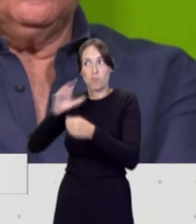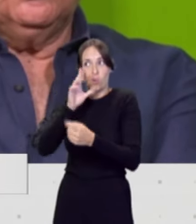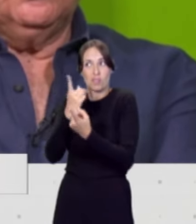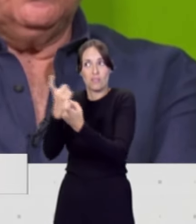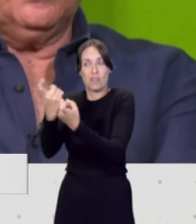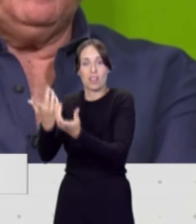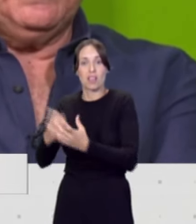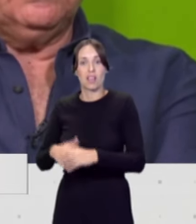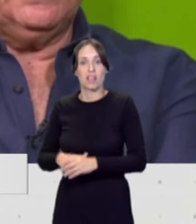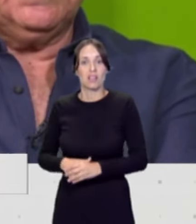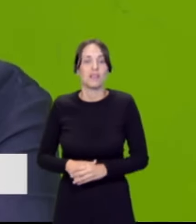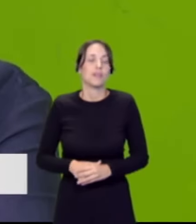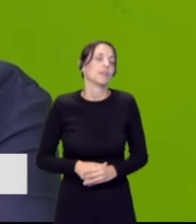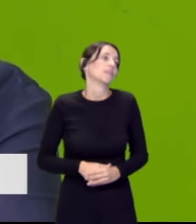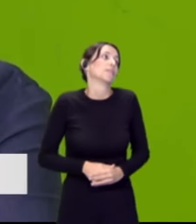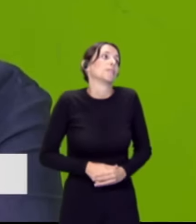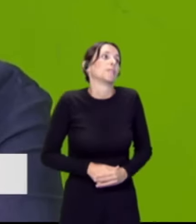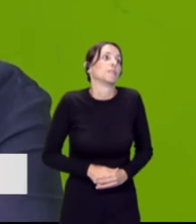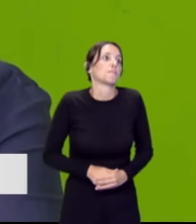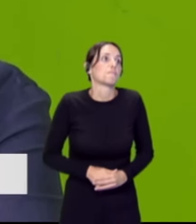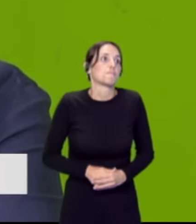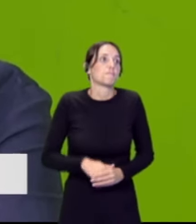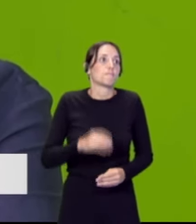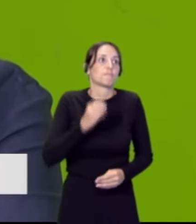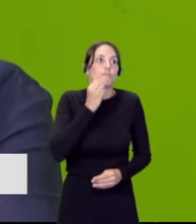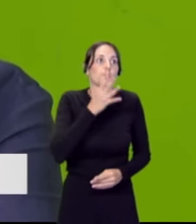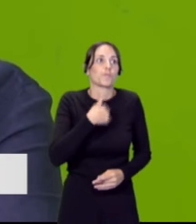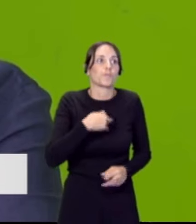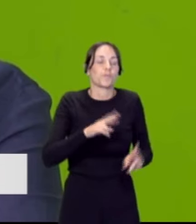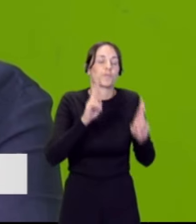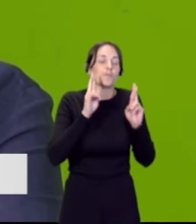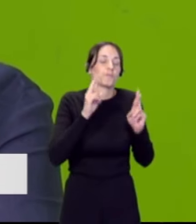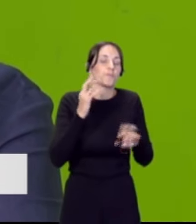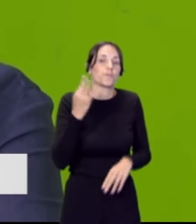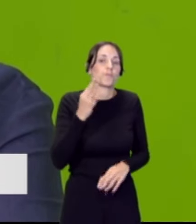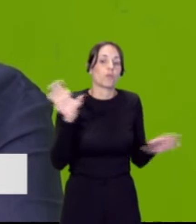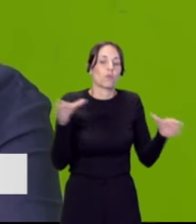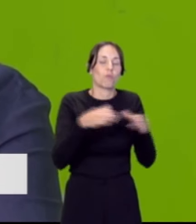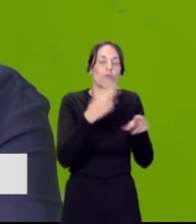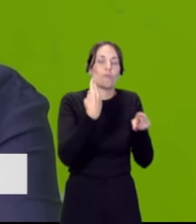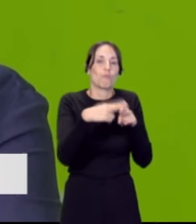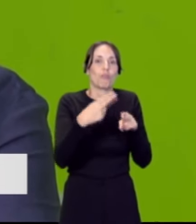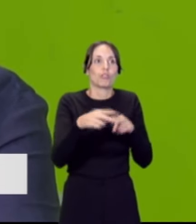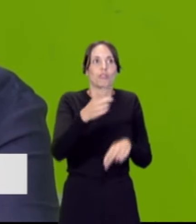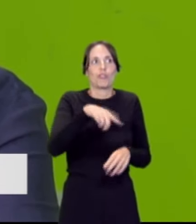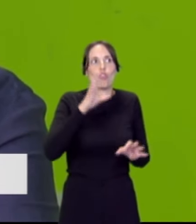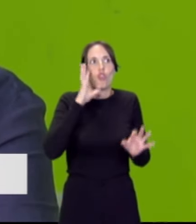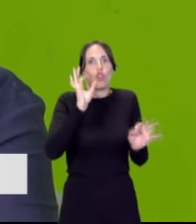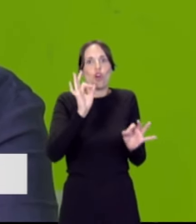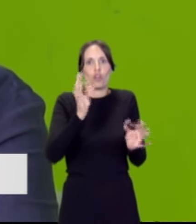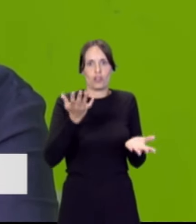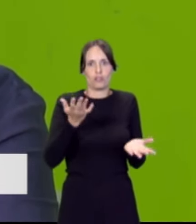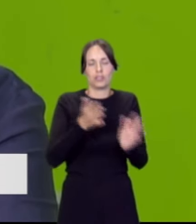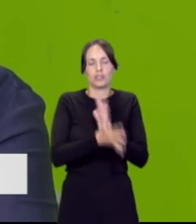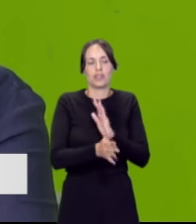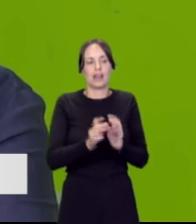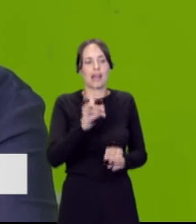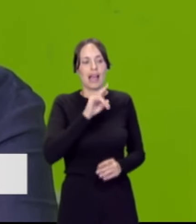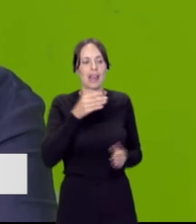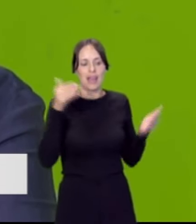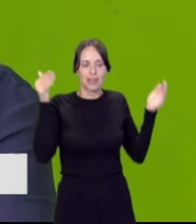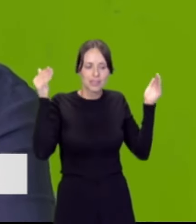Bueno, yo lo que espero es que los partidos políticos tengan sentido común y que piensen en Canarias y sobre